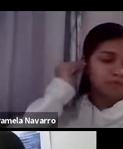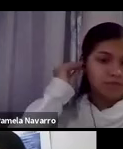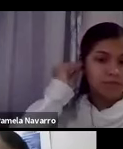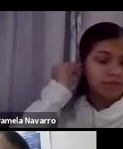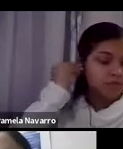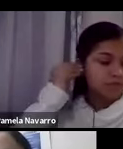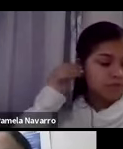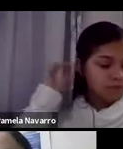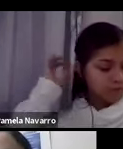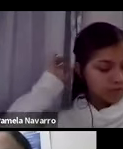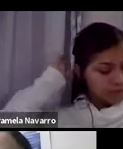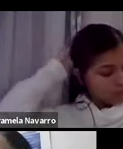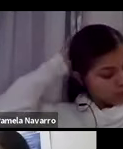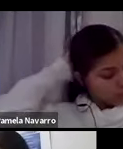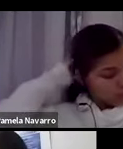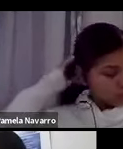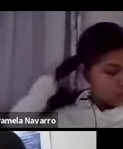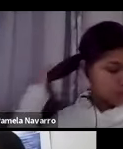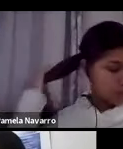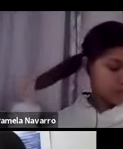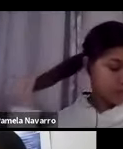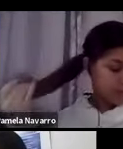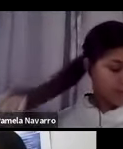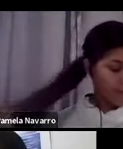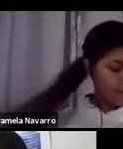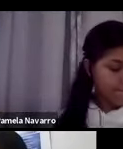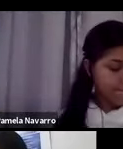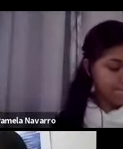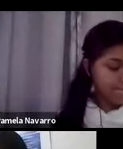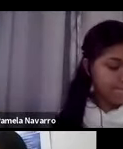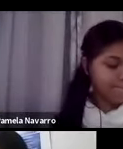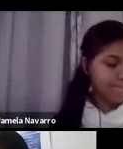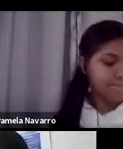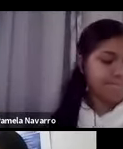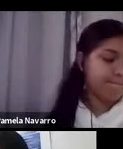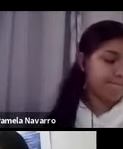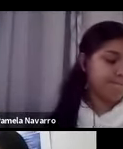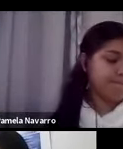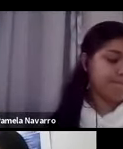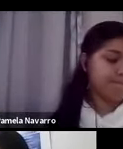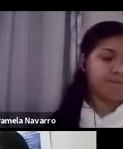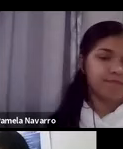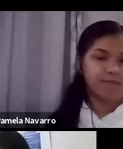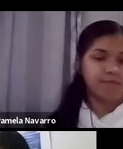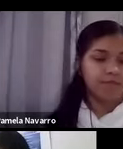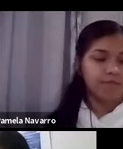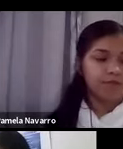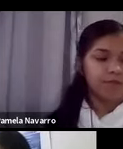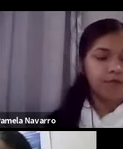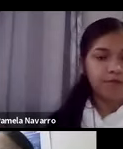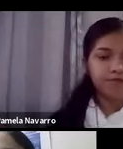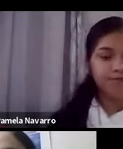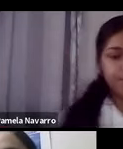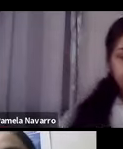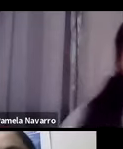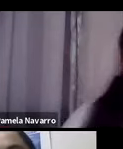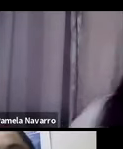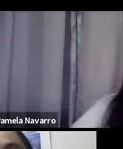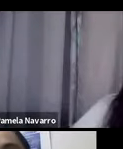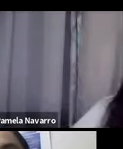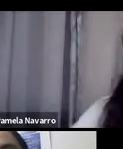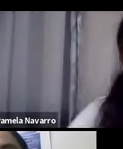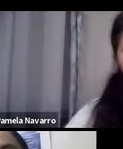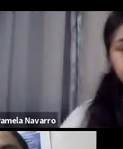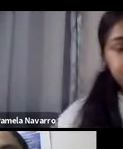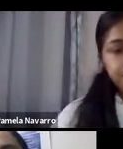perdón que lo interrumpa también también con la experiencia de ellas siendo siendo cuando ya se la llevan que empieza a